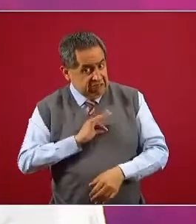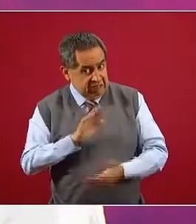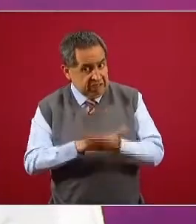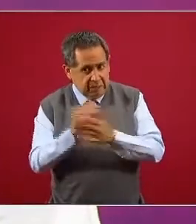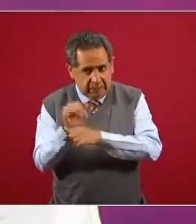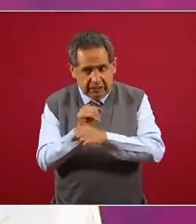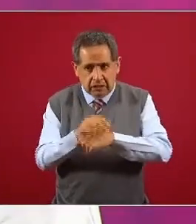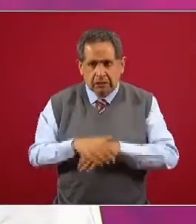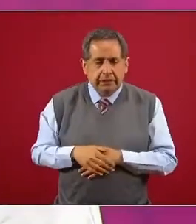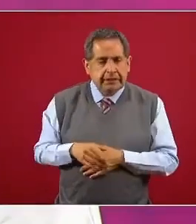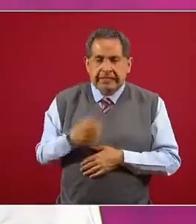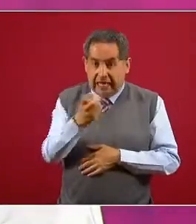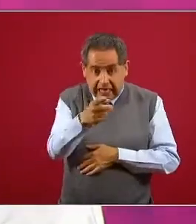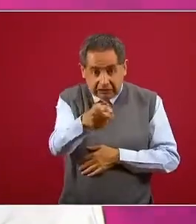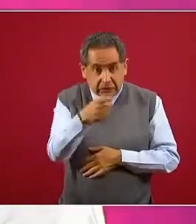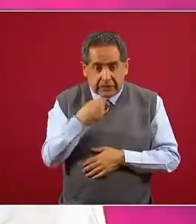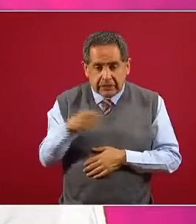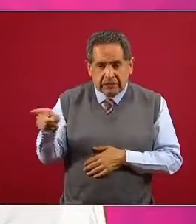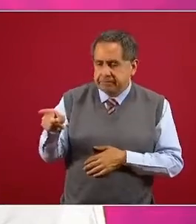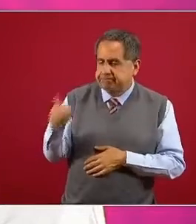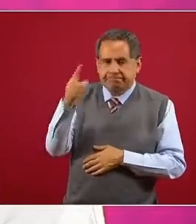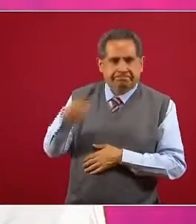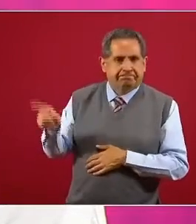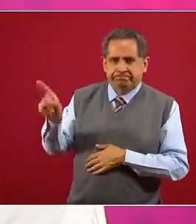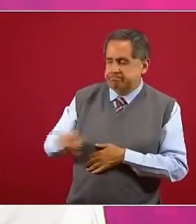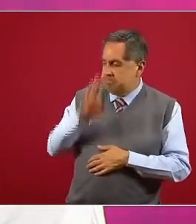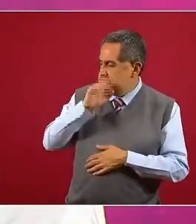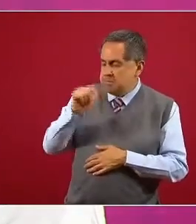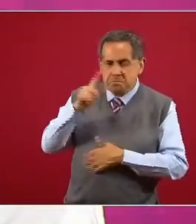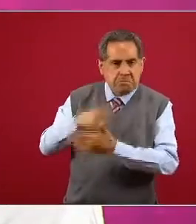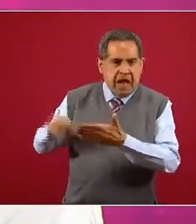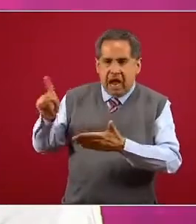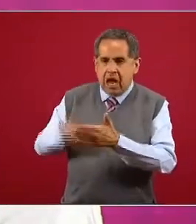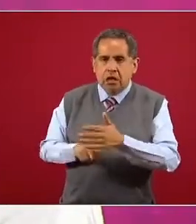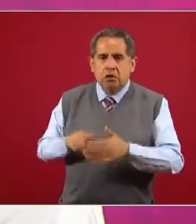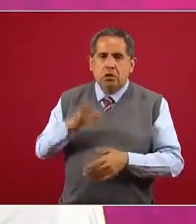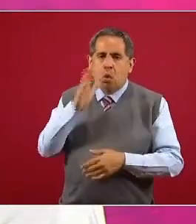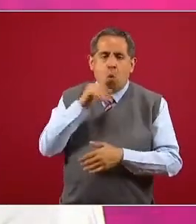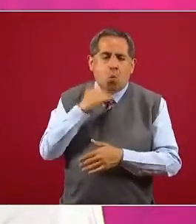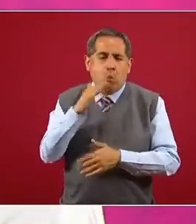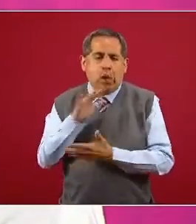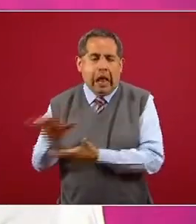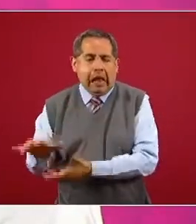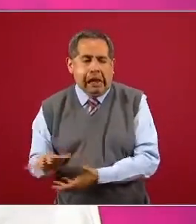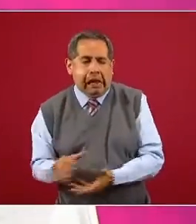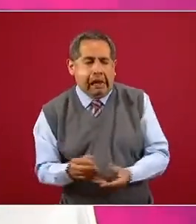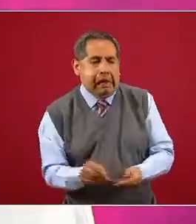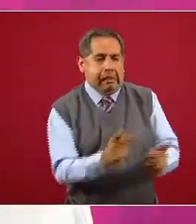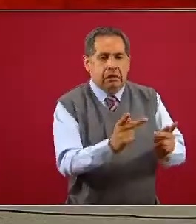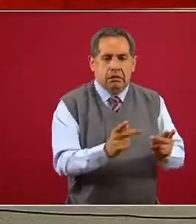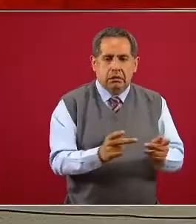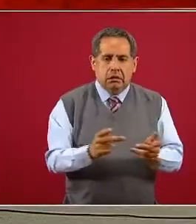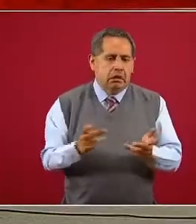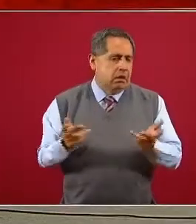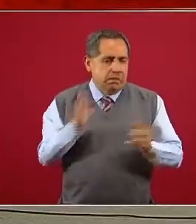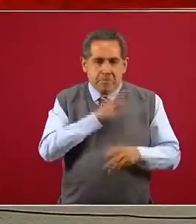desde luego es reprobable en todos los sentidos que exista una actividad de contrabando, pero cuando este